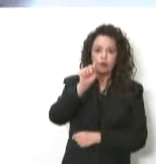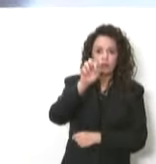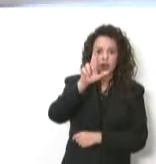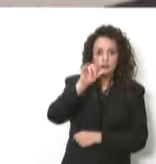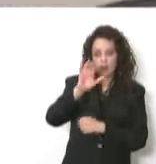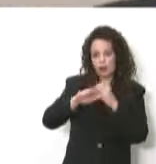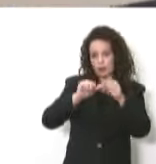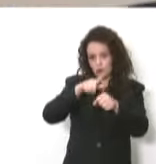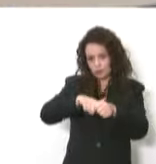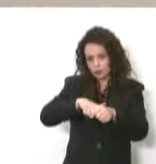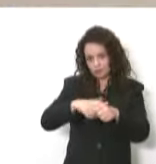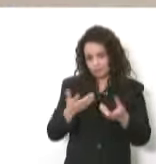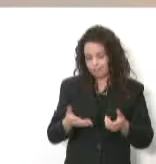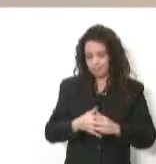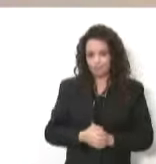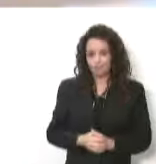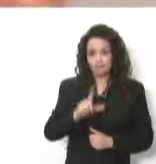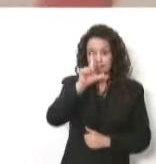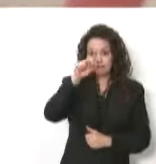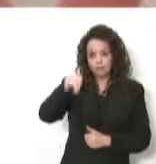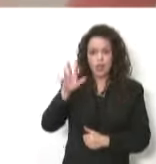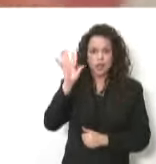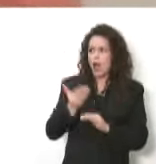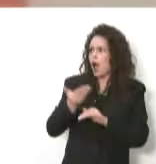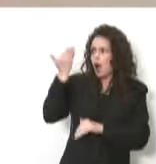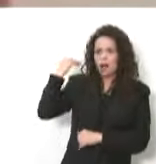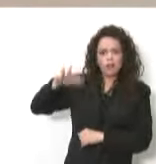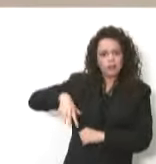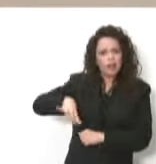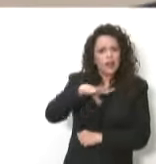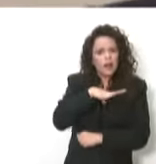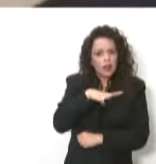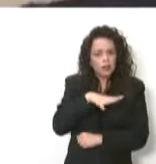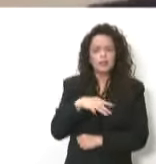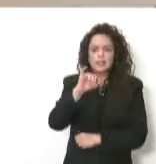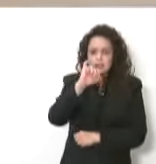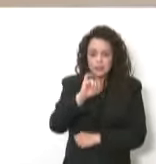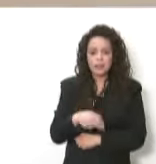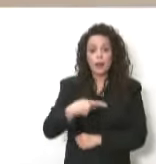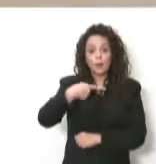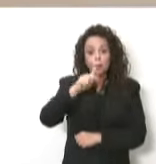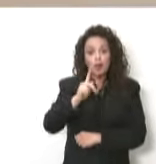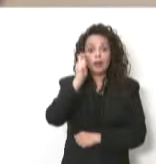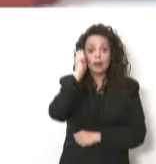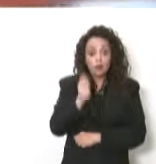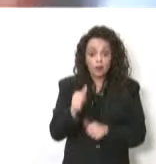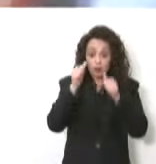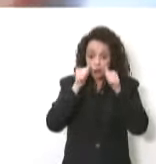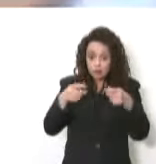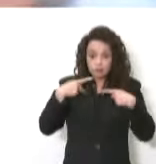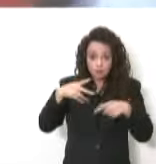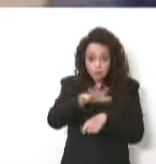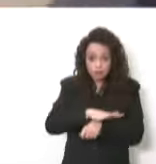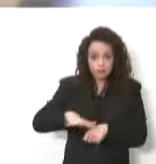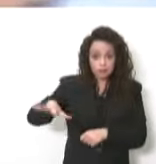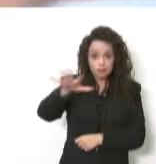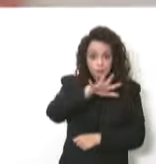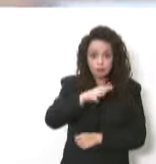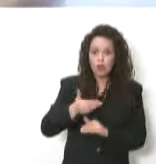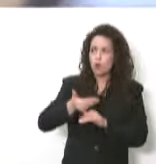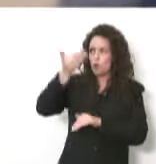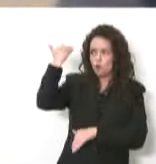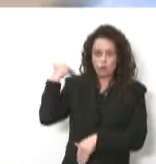bueno, la Lotería Nacional ya existía. Sí, la Lotería Nacional para la Asistencia Pública existía y